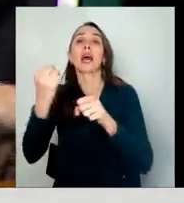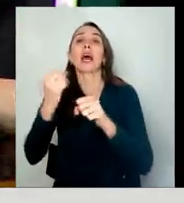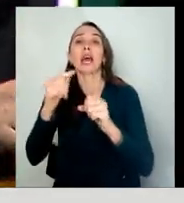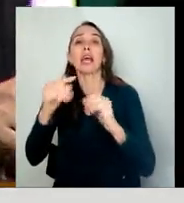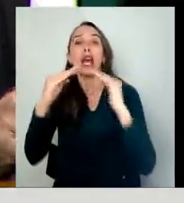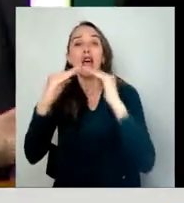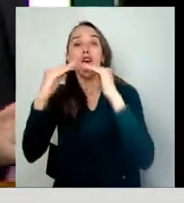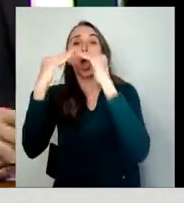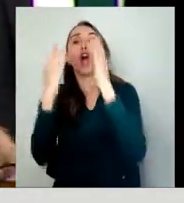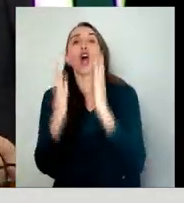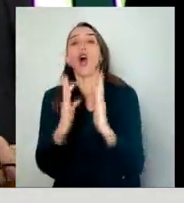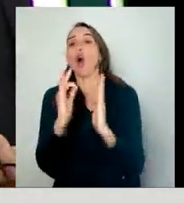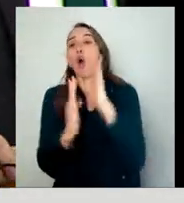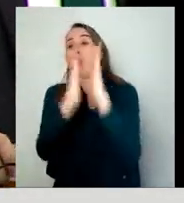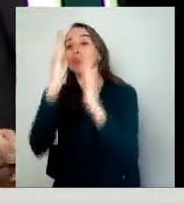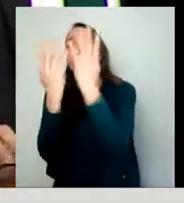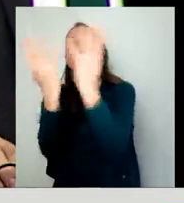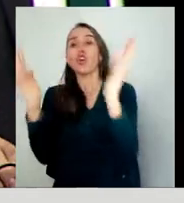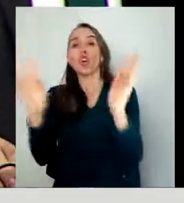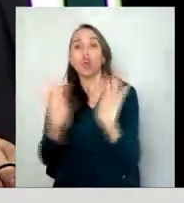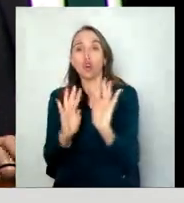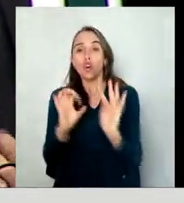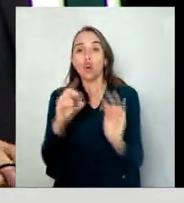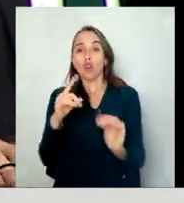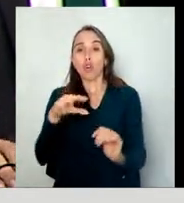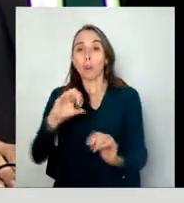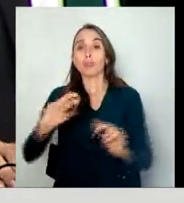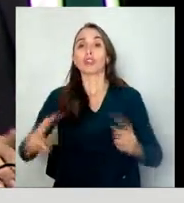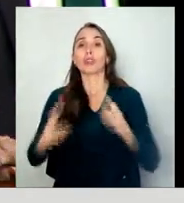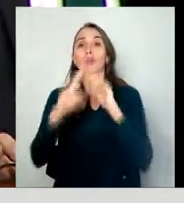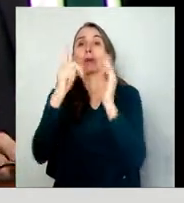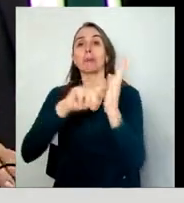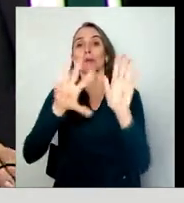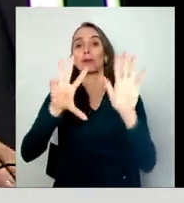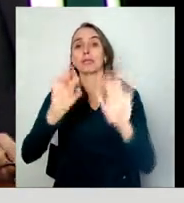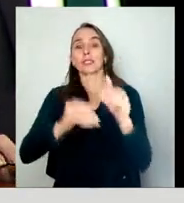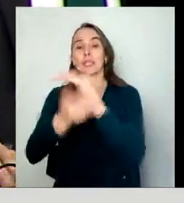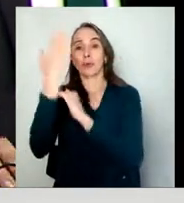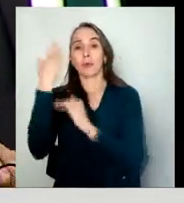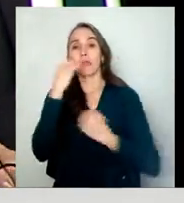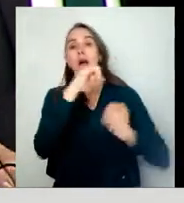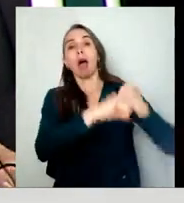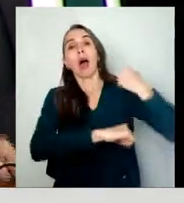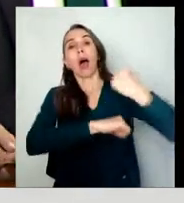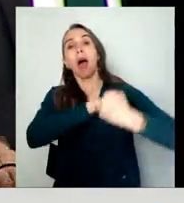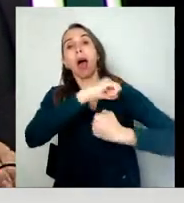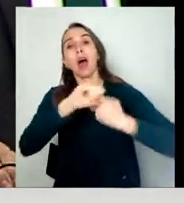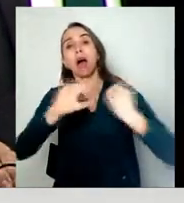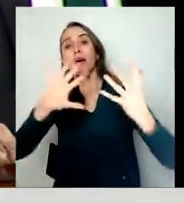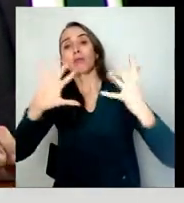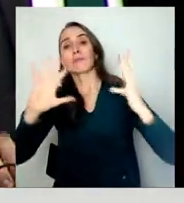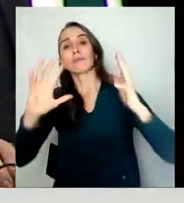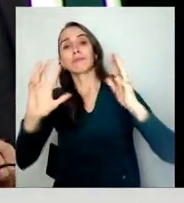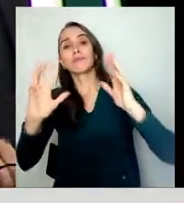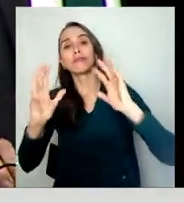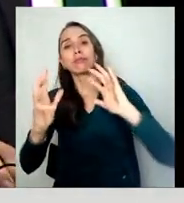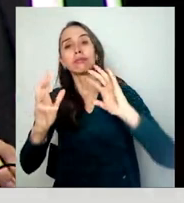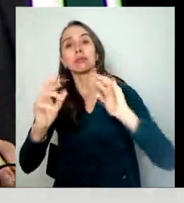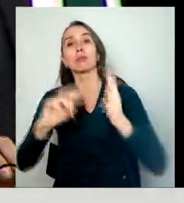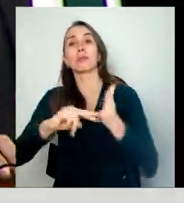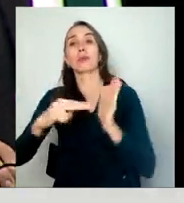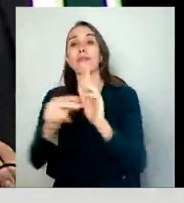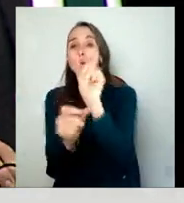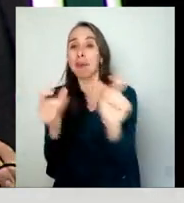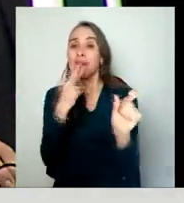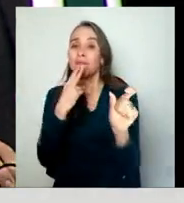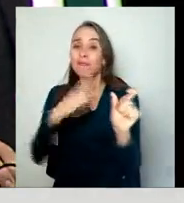por lo que el paso de los años como podrán suponer ha hecho lo suyo y el problema que actualmente lo se aqueja son